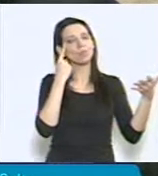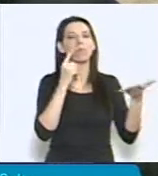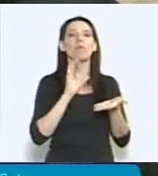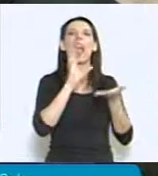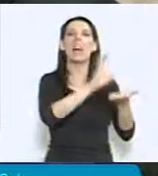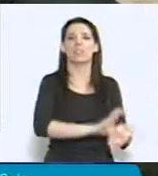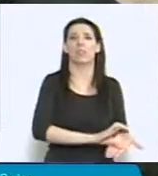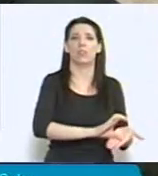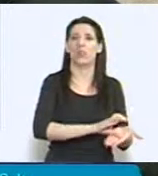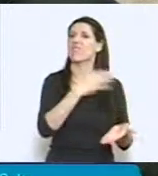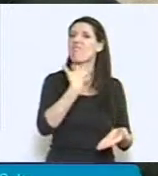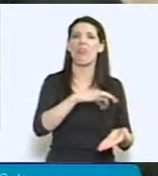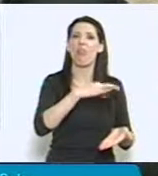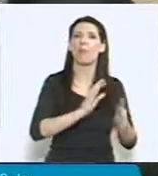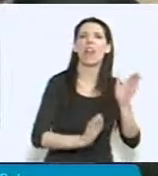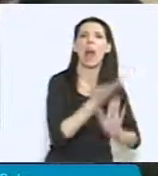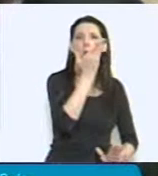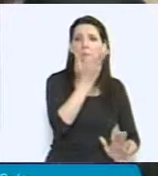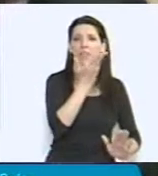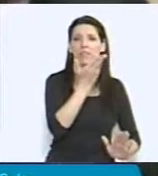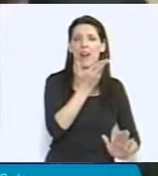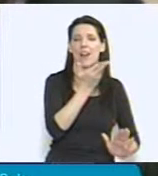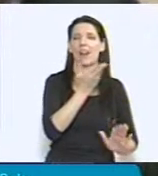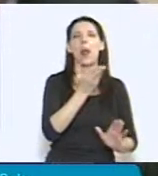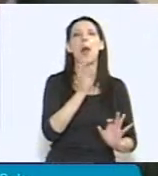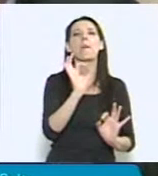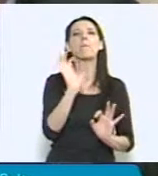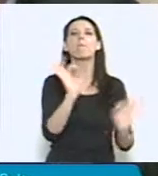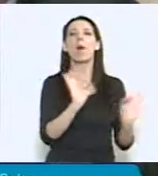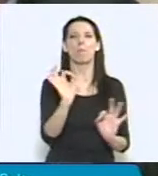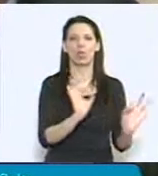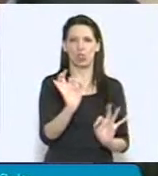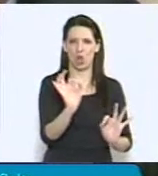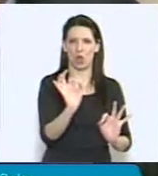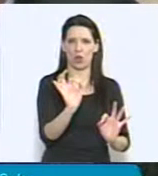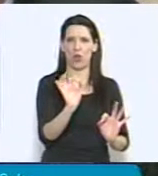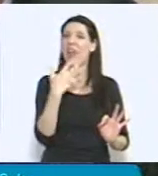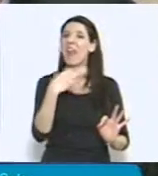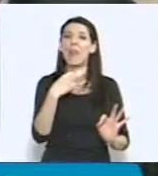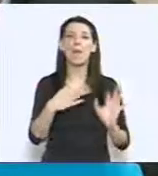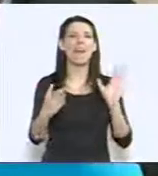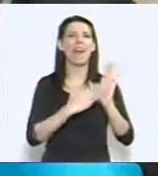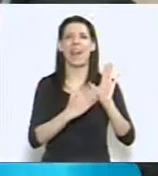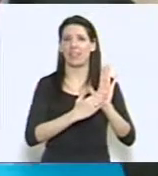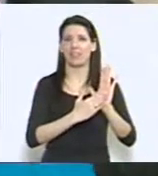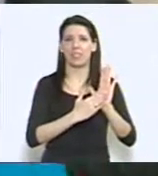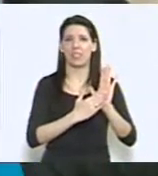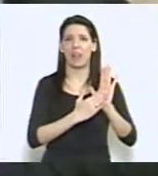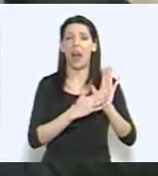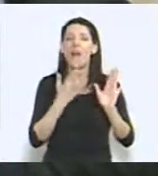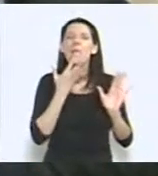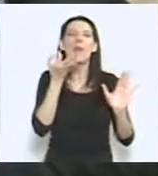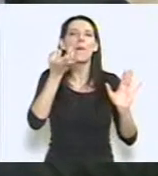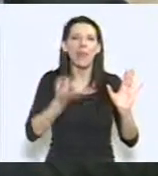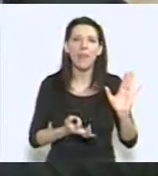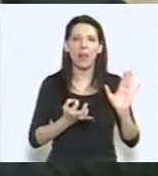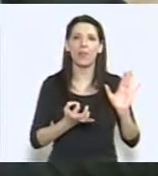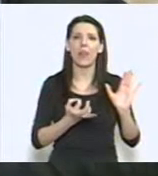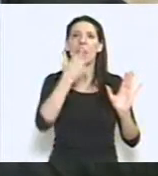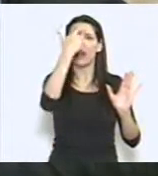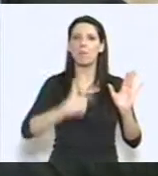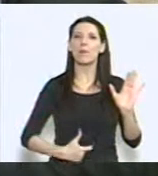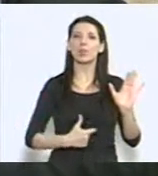una cantidad de bonos incobrables que el gobierno le colocó para pagar la deuda externa, un ANSES que por primera vez en abril